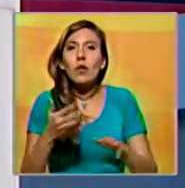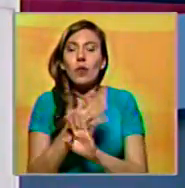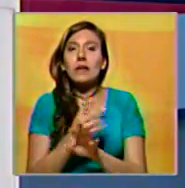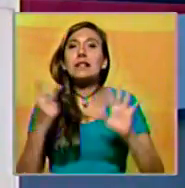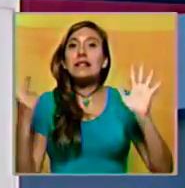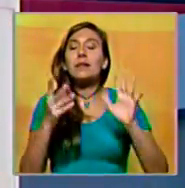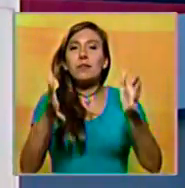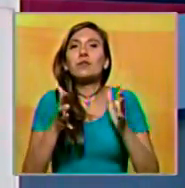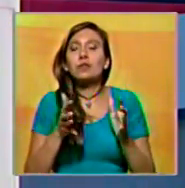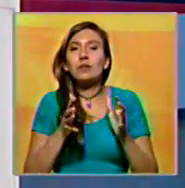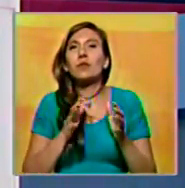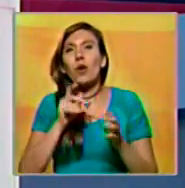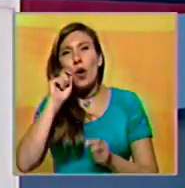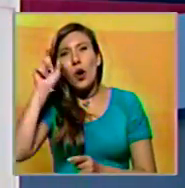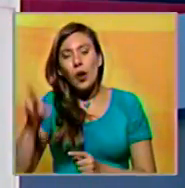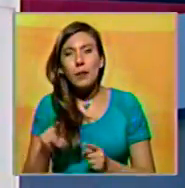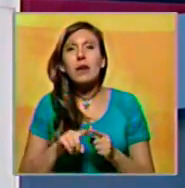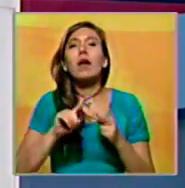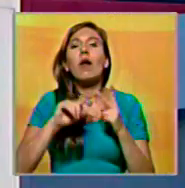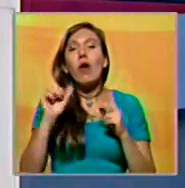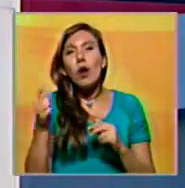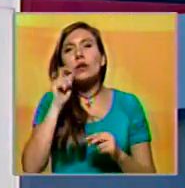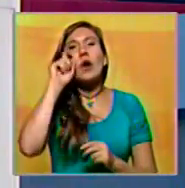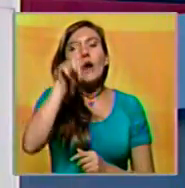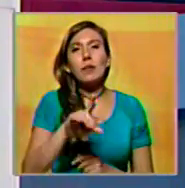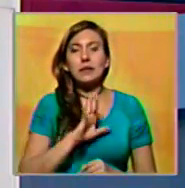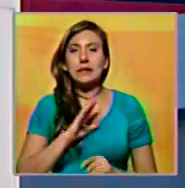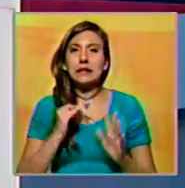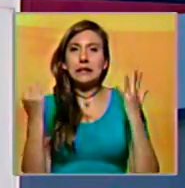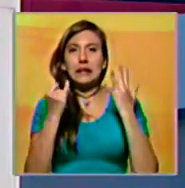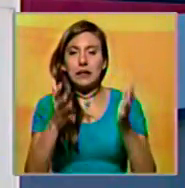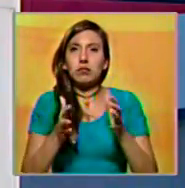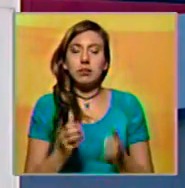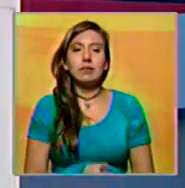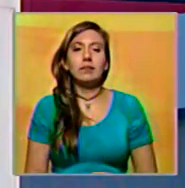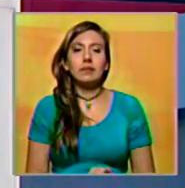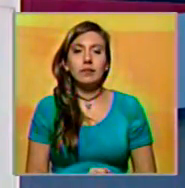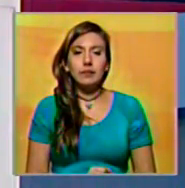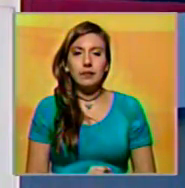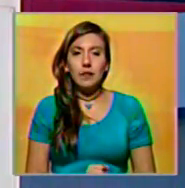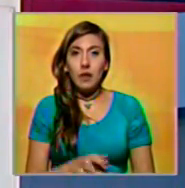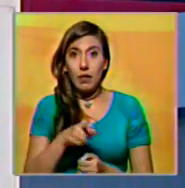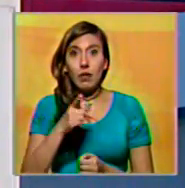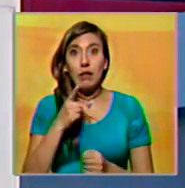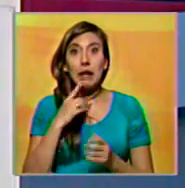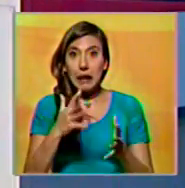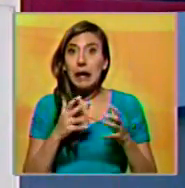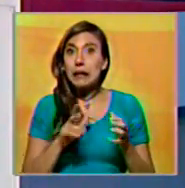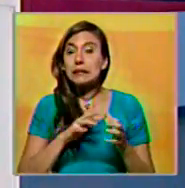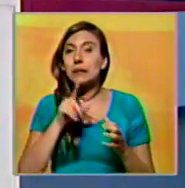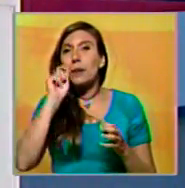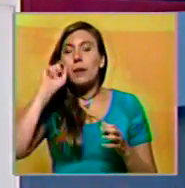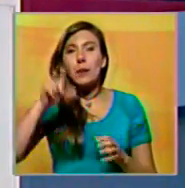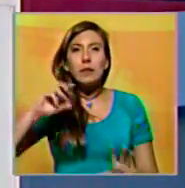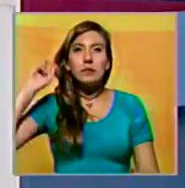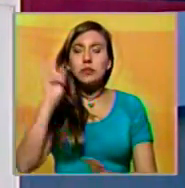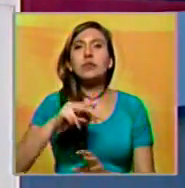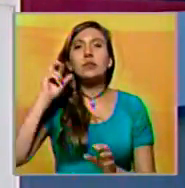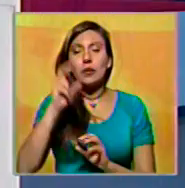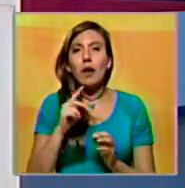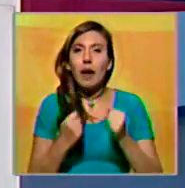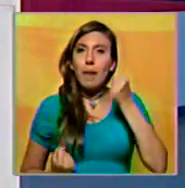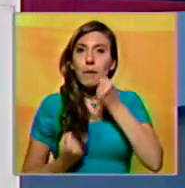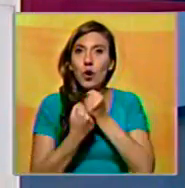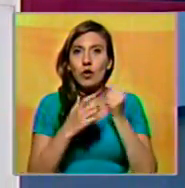temporada, mientras que Nivel Sánchez se apuntó la sexta en su cuenta personal. Un triunfo para este lanzador que contó con el respaldo ofensivo de su equipo,